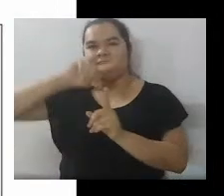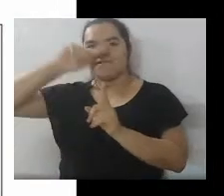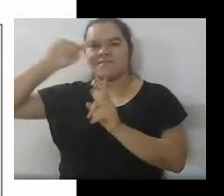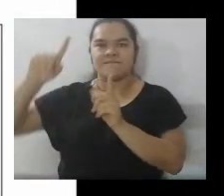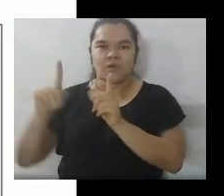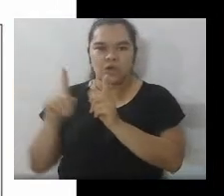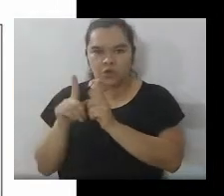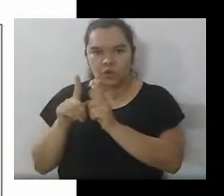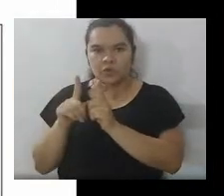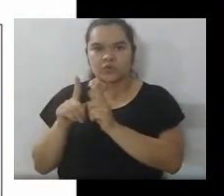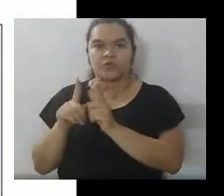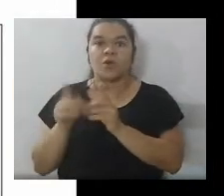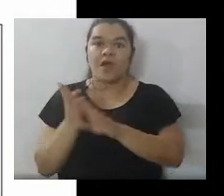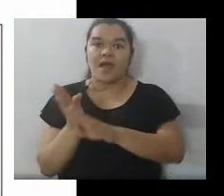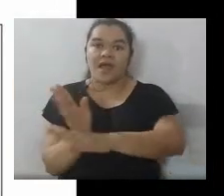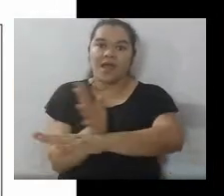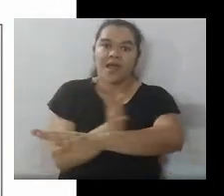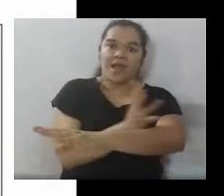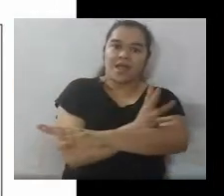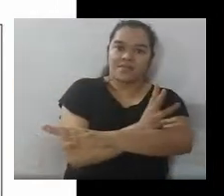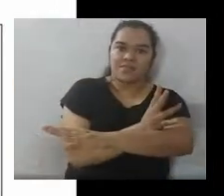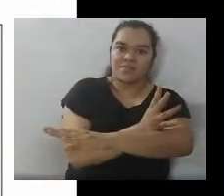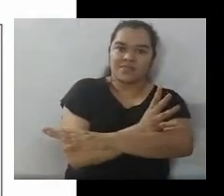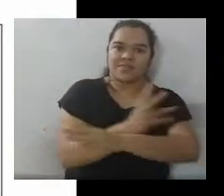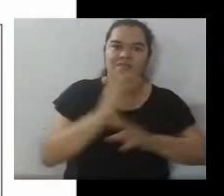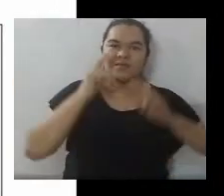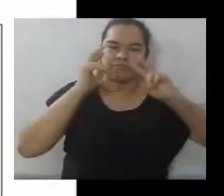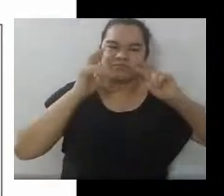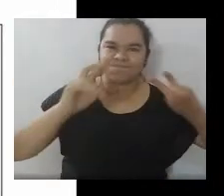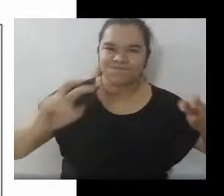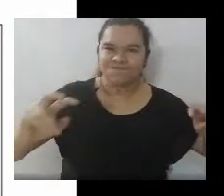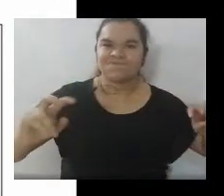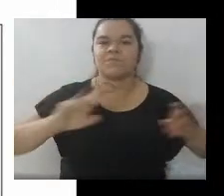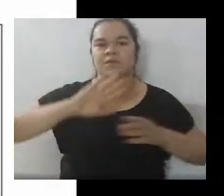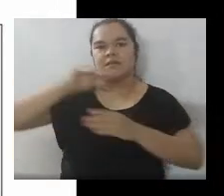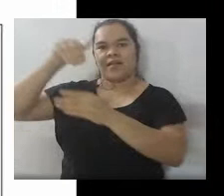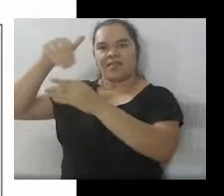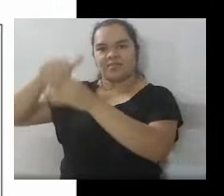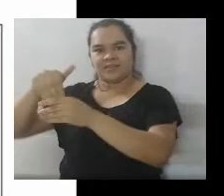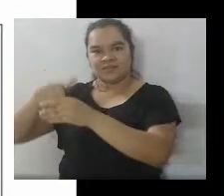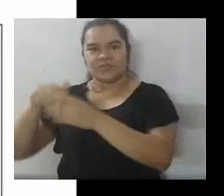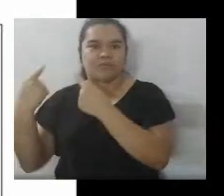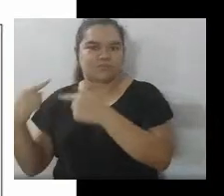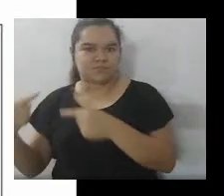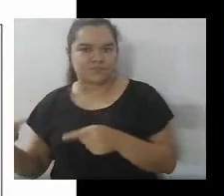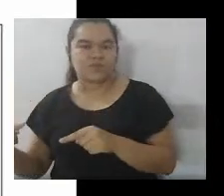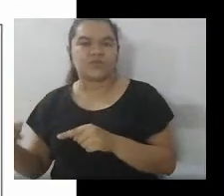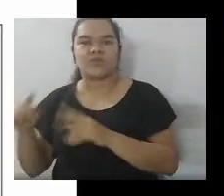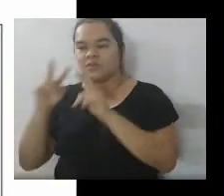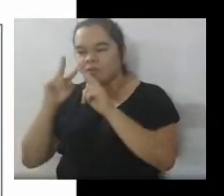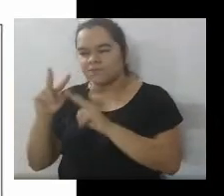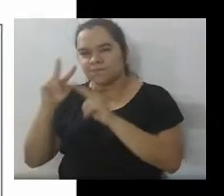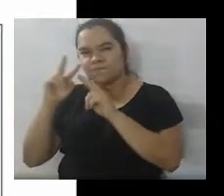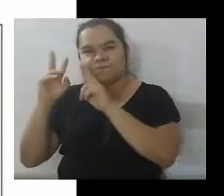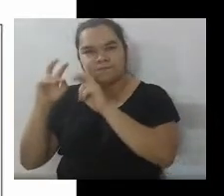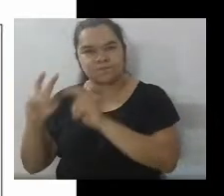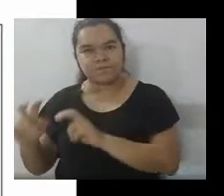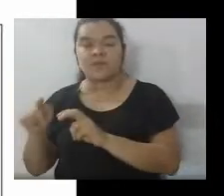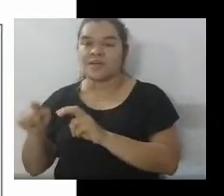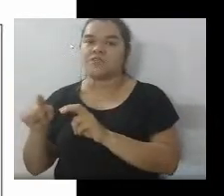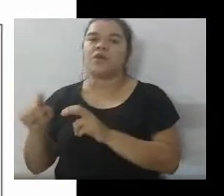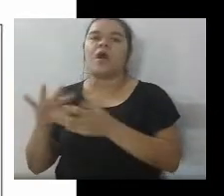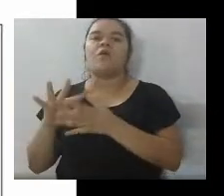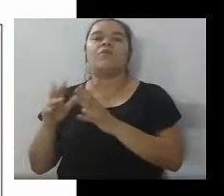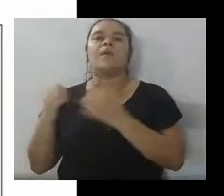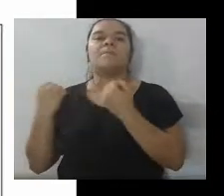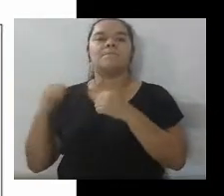lo mismo taller de programación 2, que intenta resumir todo lo visto, y es un poco la actividad práctica por